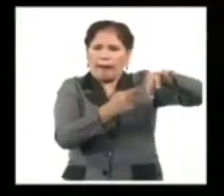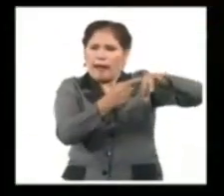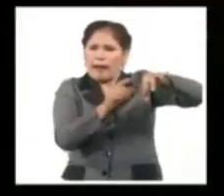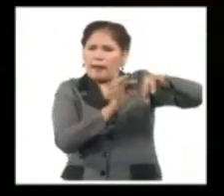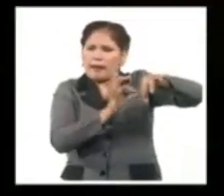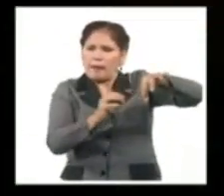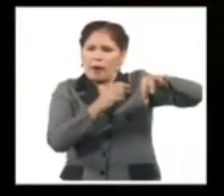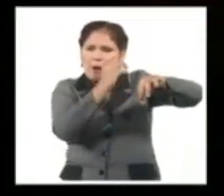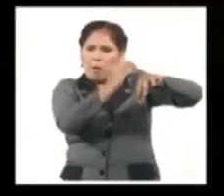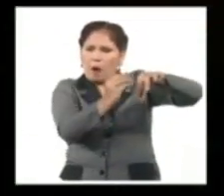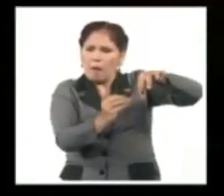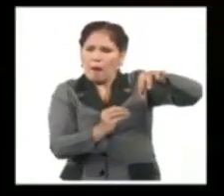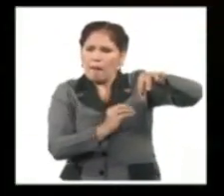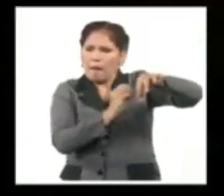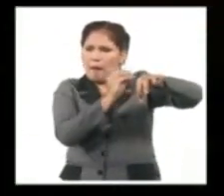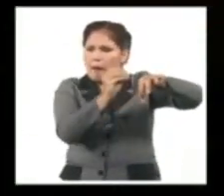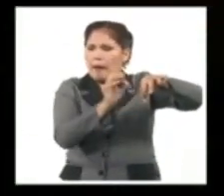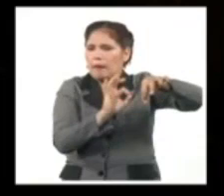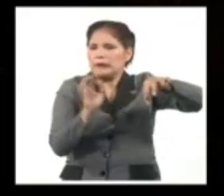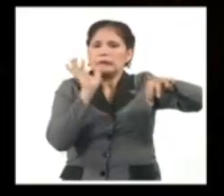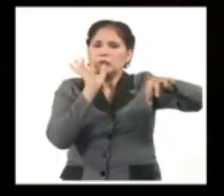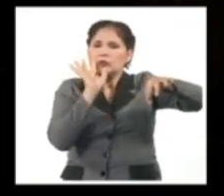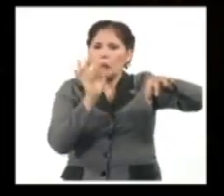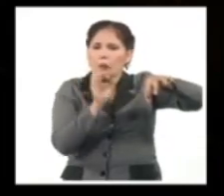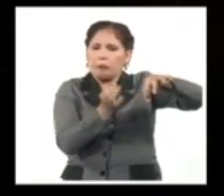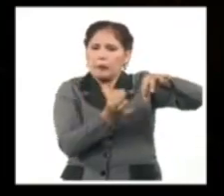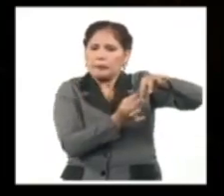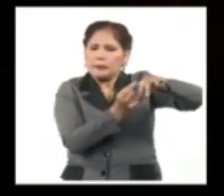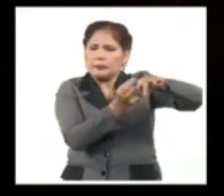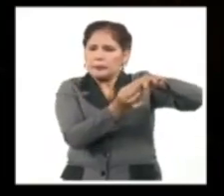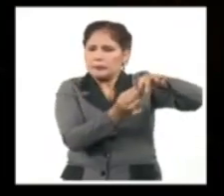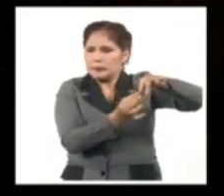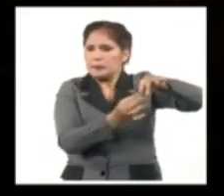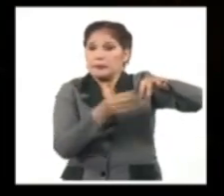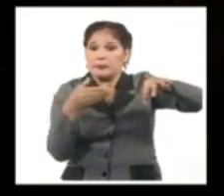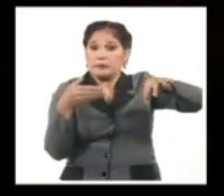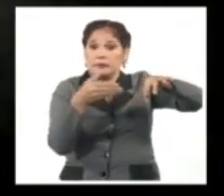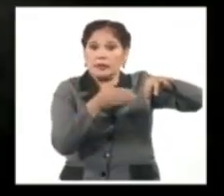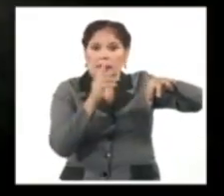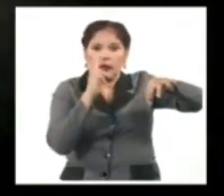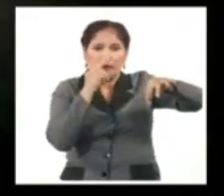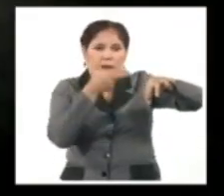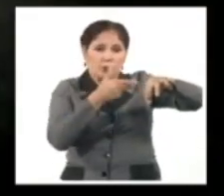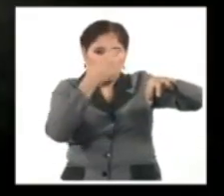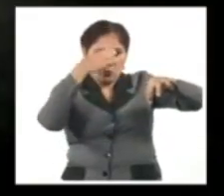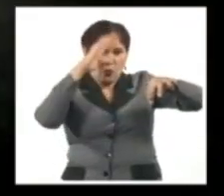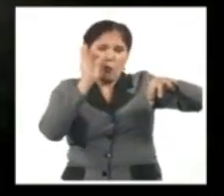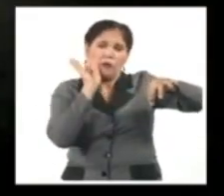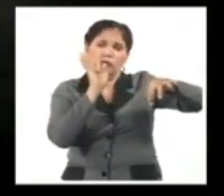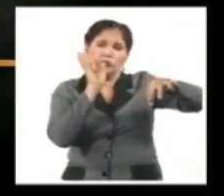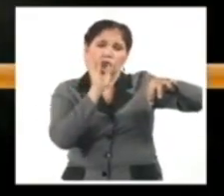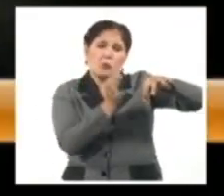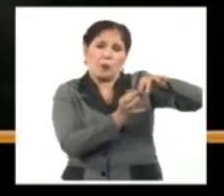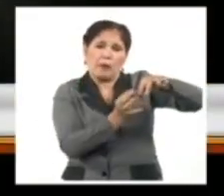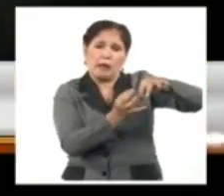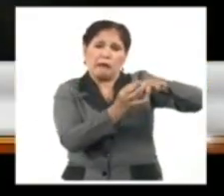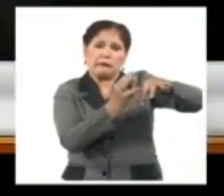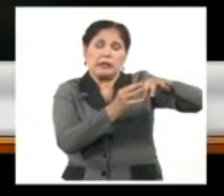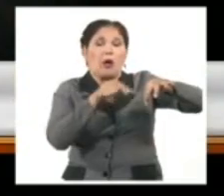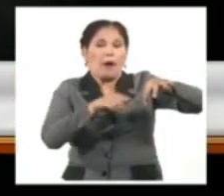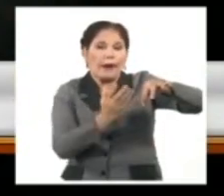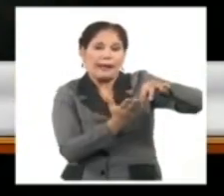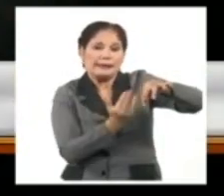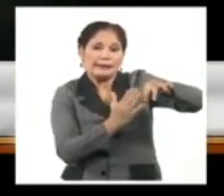condensador, agregados de la caldera. Hasta allí llegamos cuando avanzaba la madrugada. Así se trabaja aquí y estamos luchando